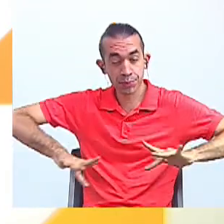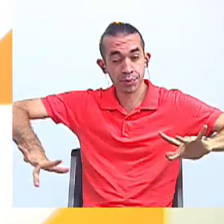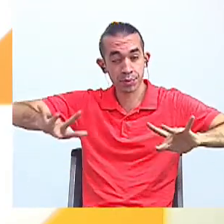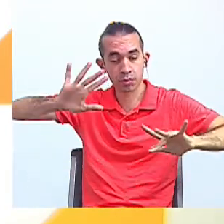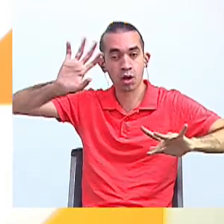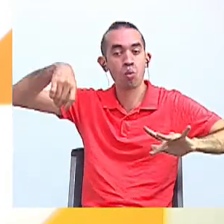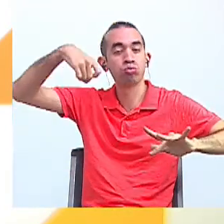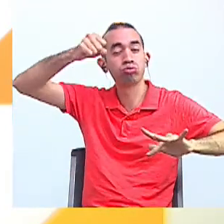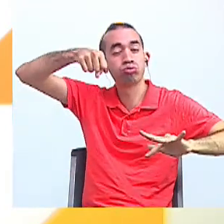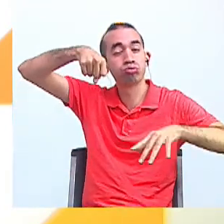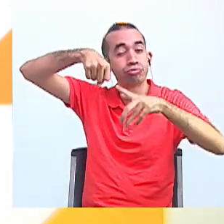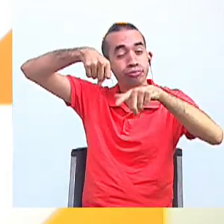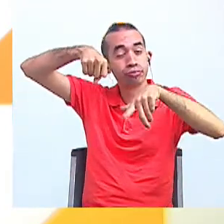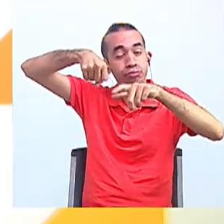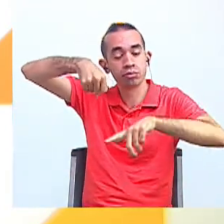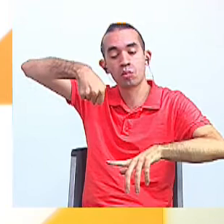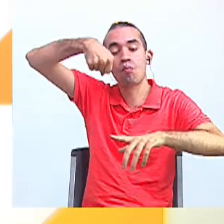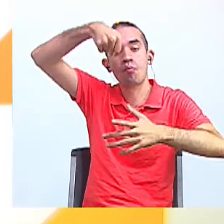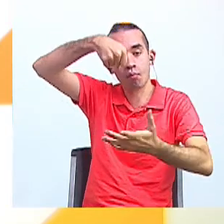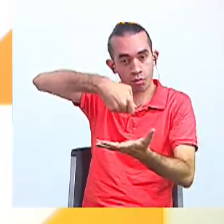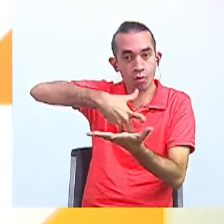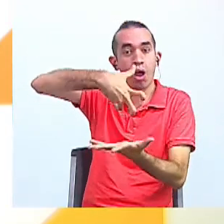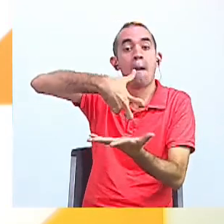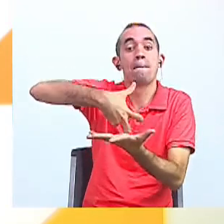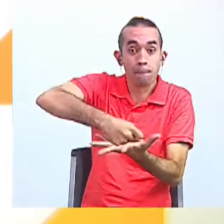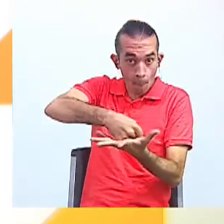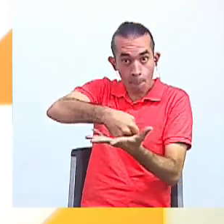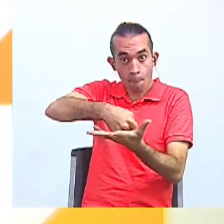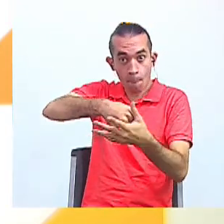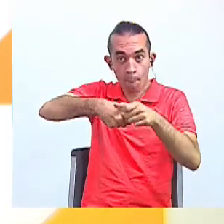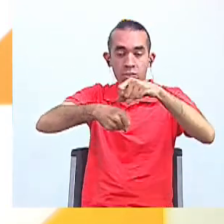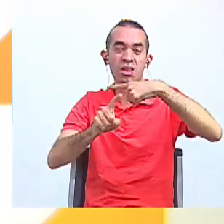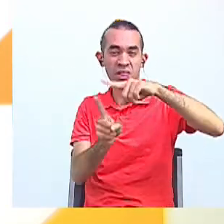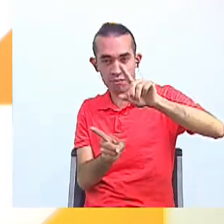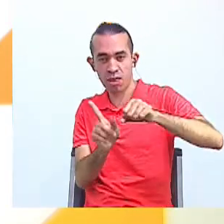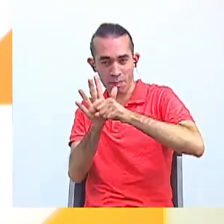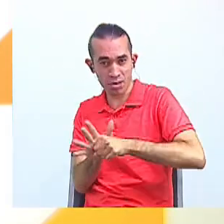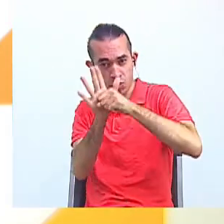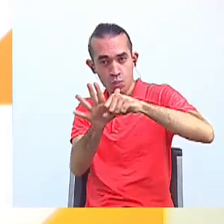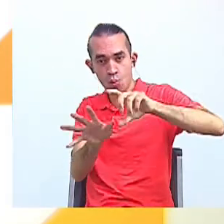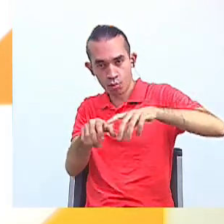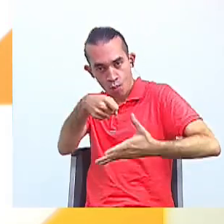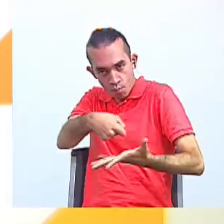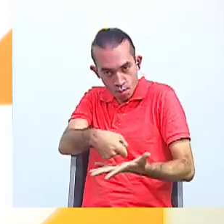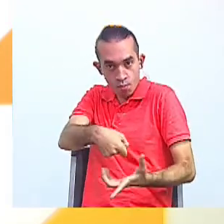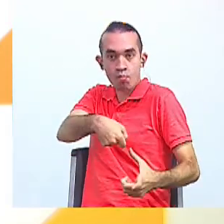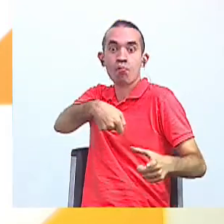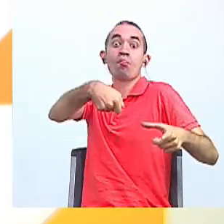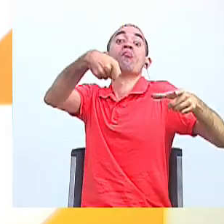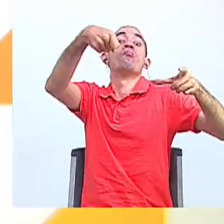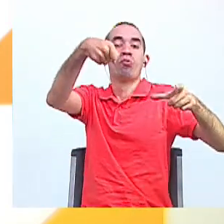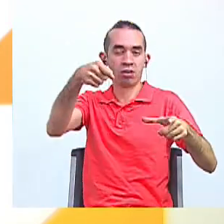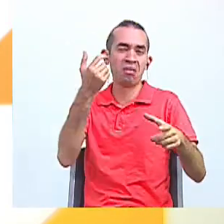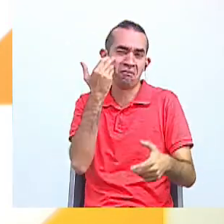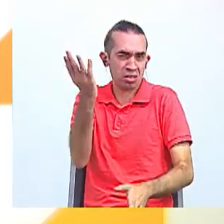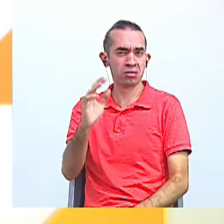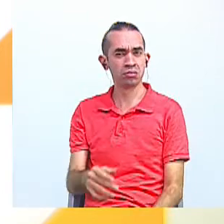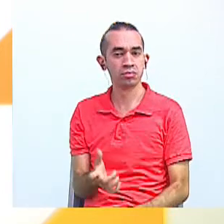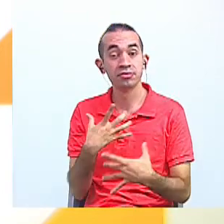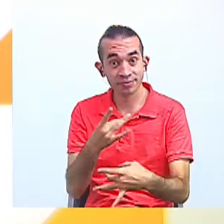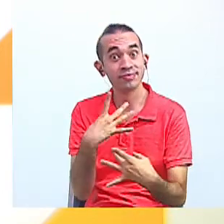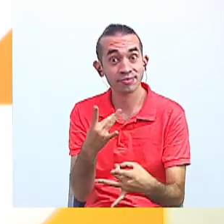fácilmente y crear un vacío, y por medio de la diferencia de presiones, poder levantarlo fácilmente. ¿Vieron qué